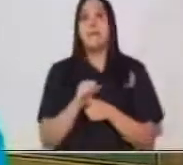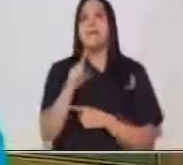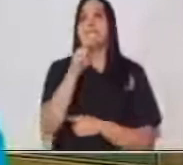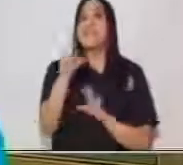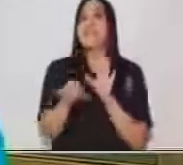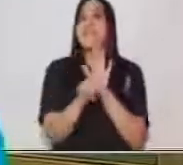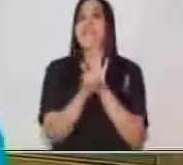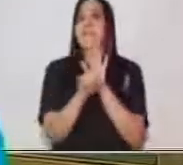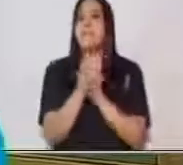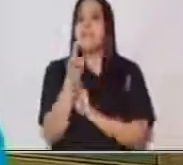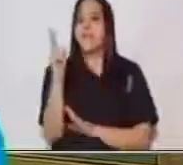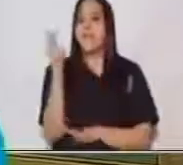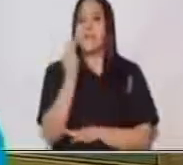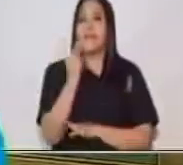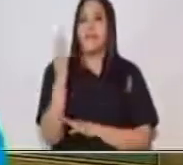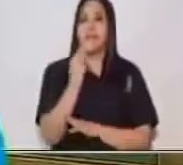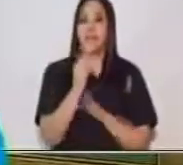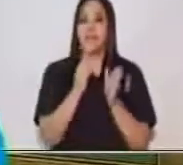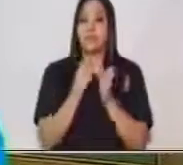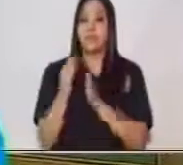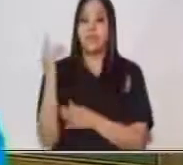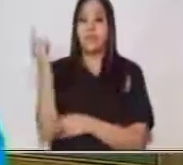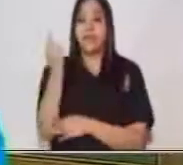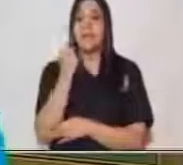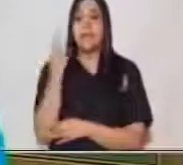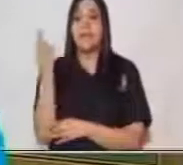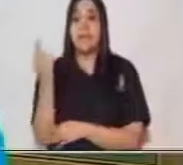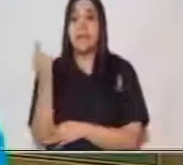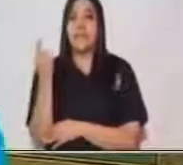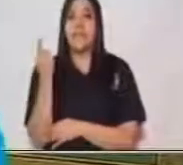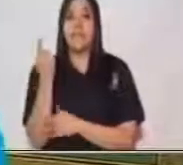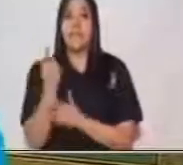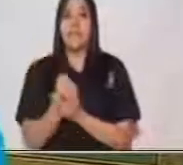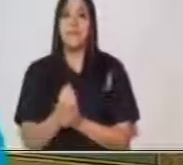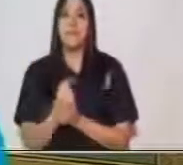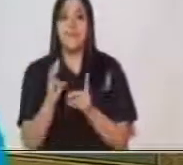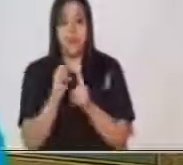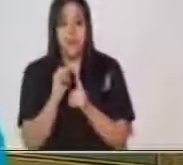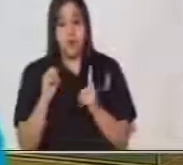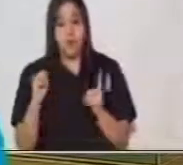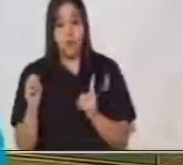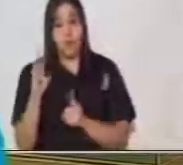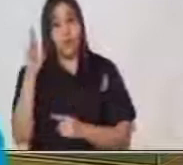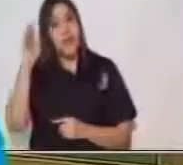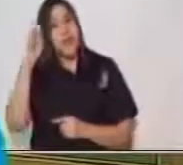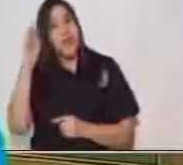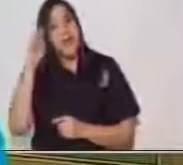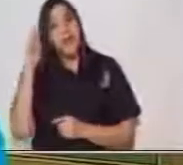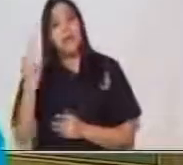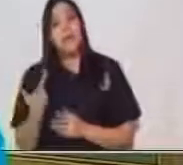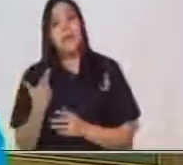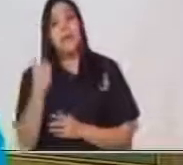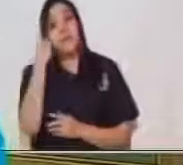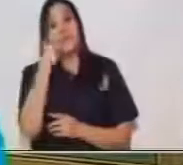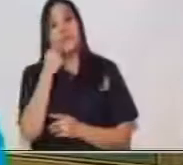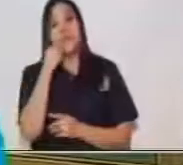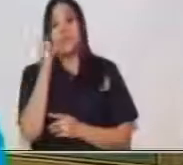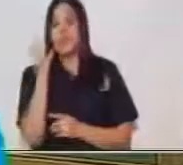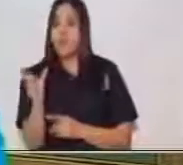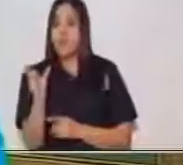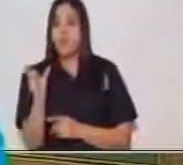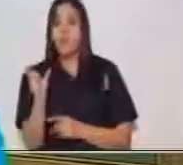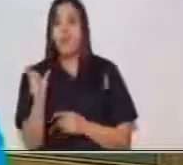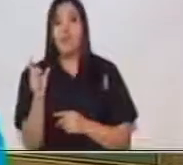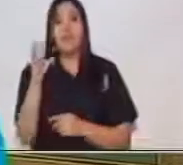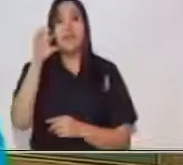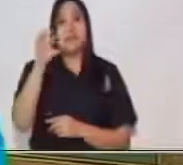identificar las dos partes principales de la oración. Recordemos sujeto y predicado. El día de hoy